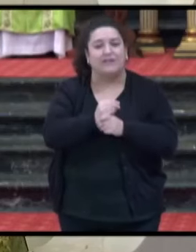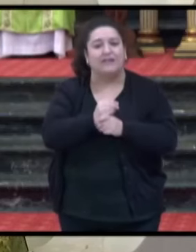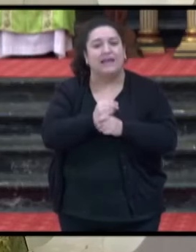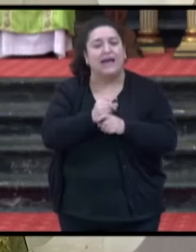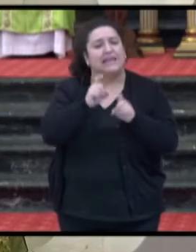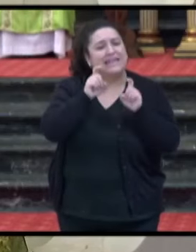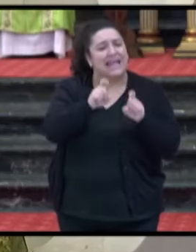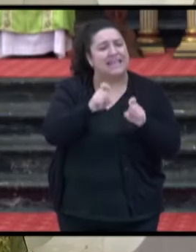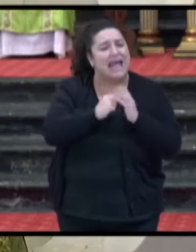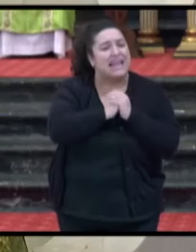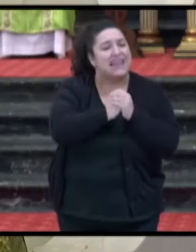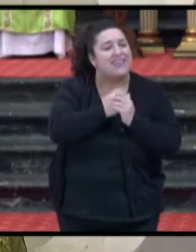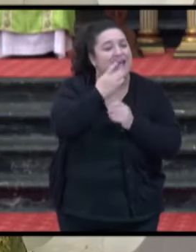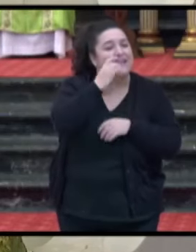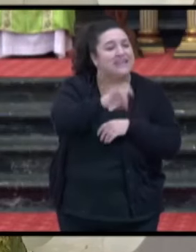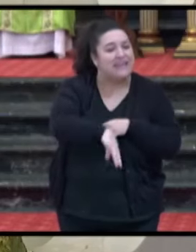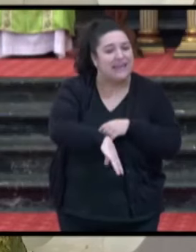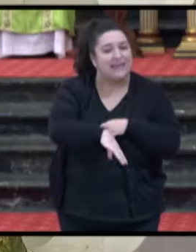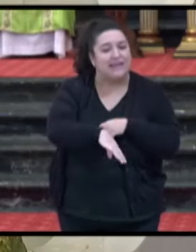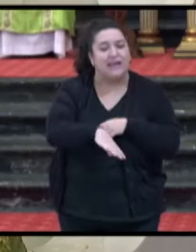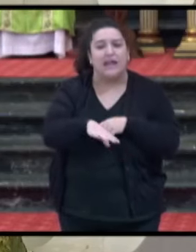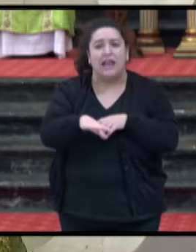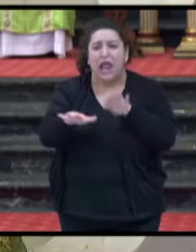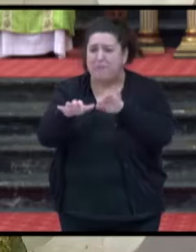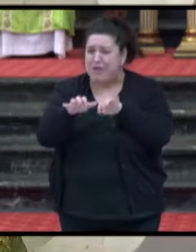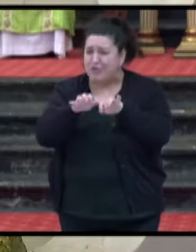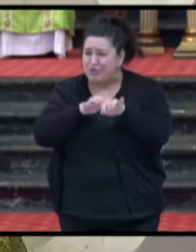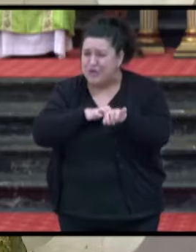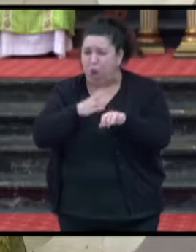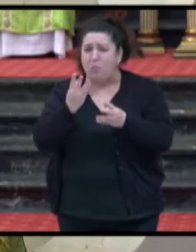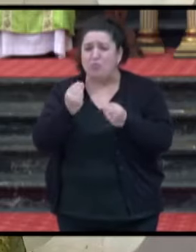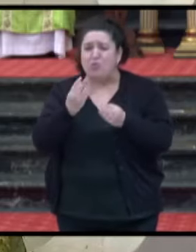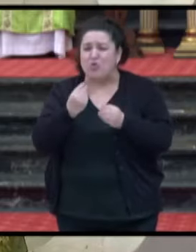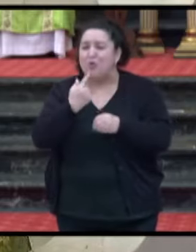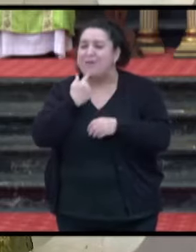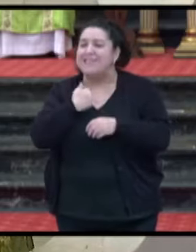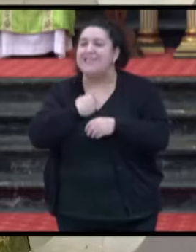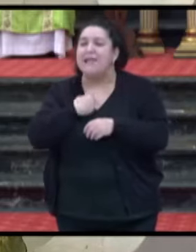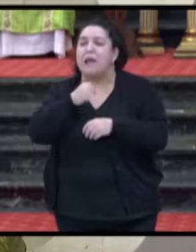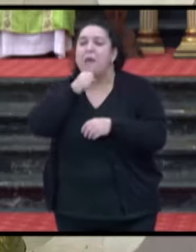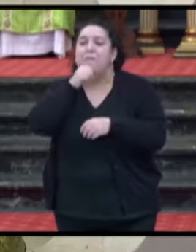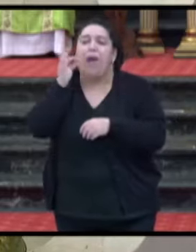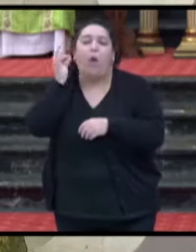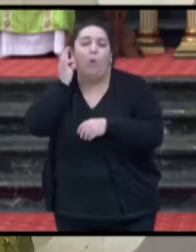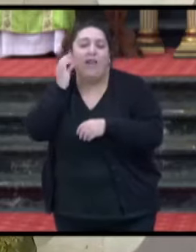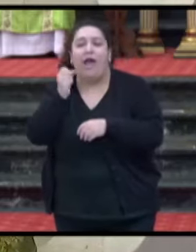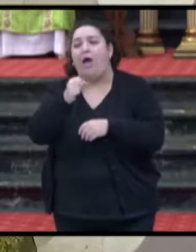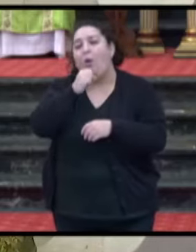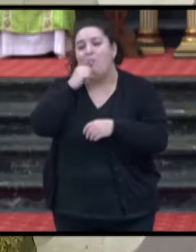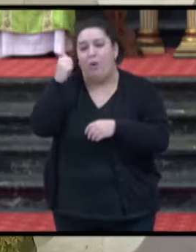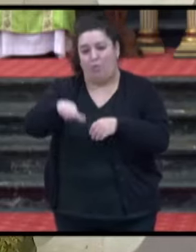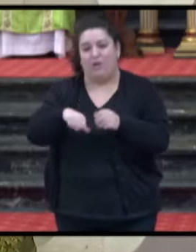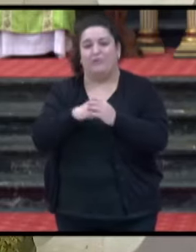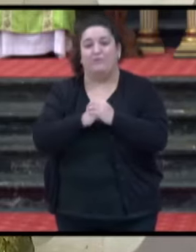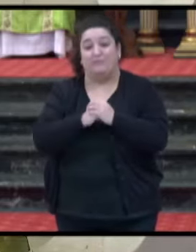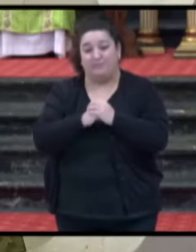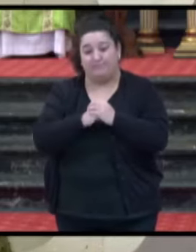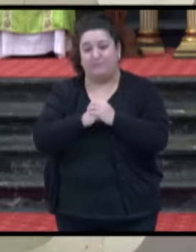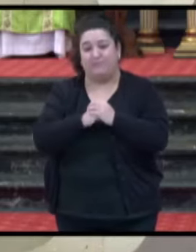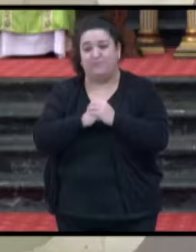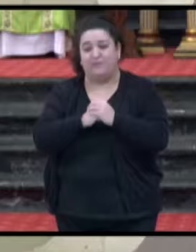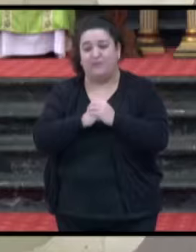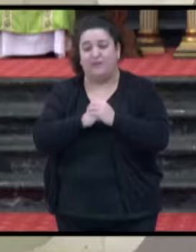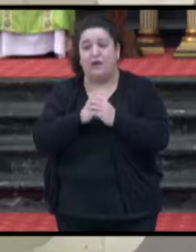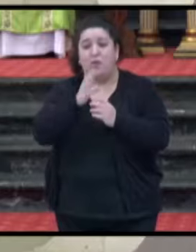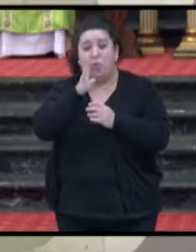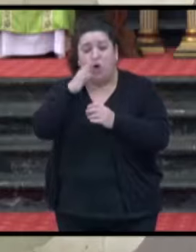enseñado a rezar en muchos casos mi abuela o mi abuelo porque sus